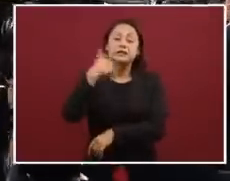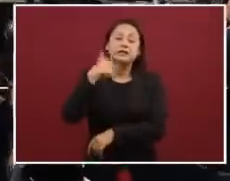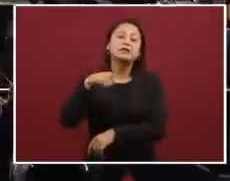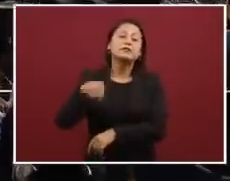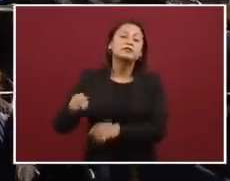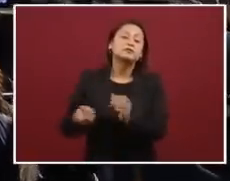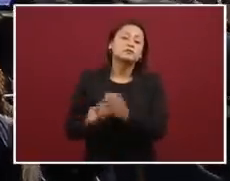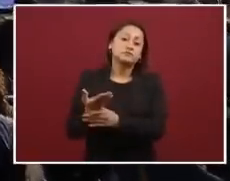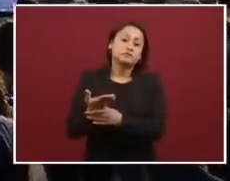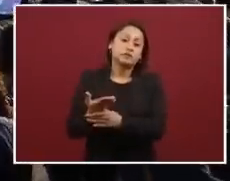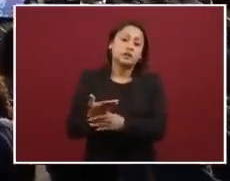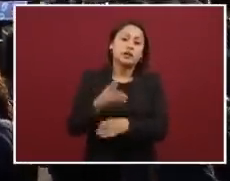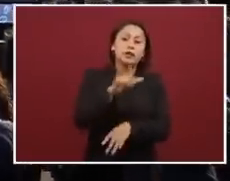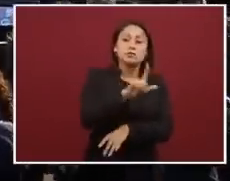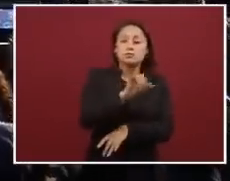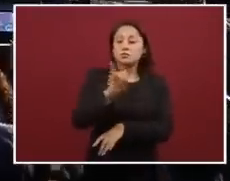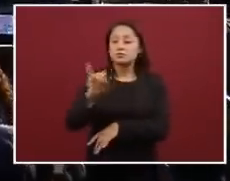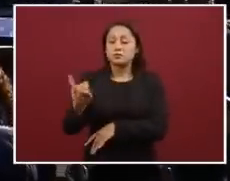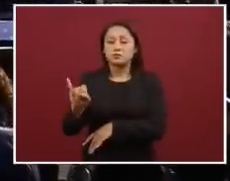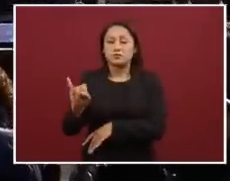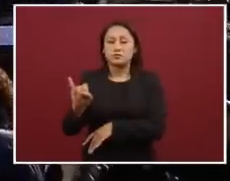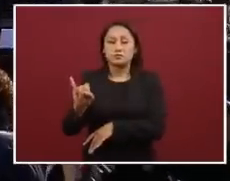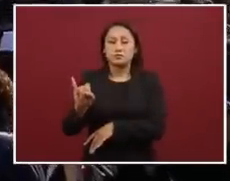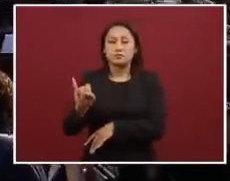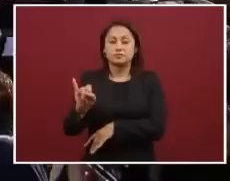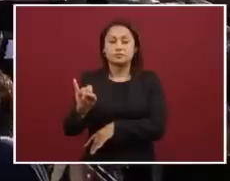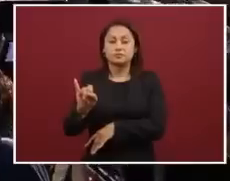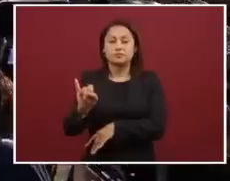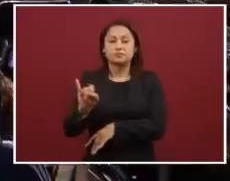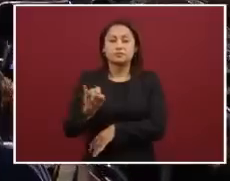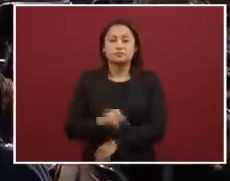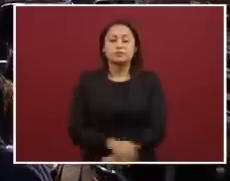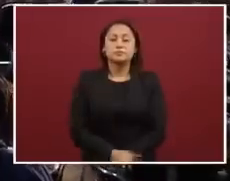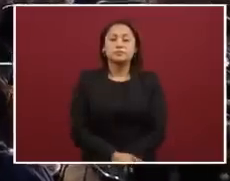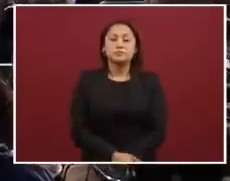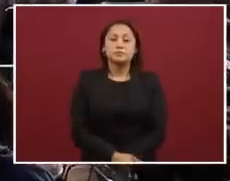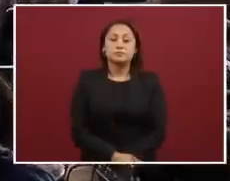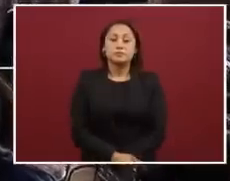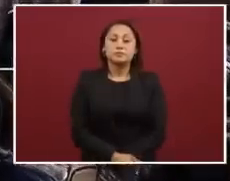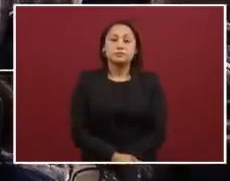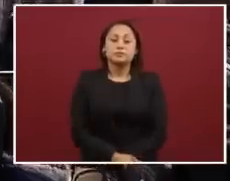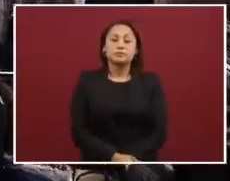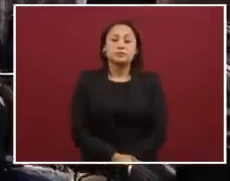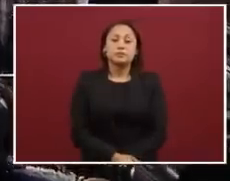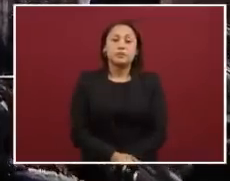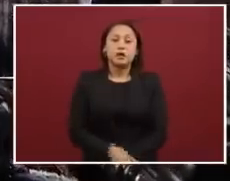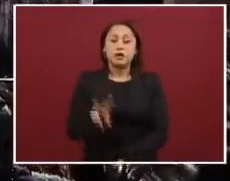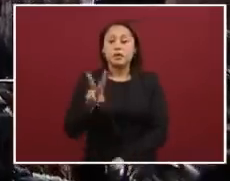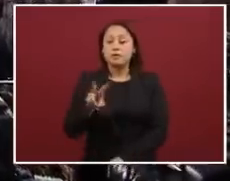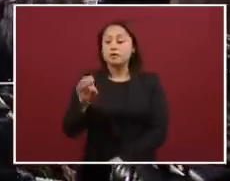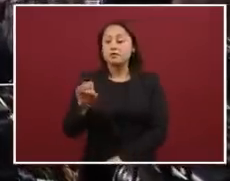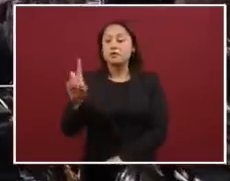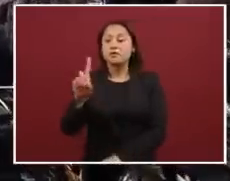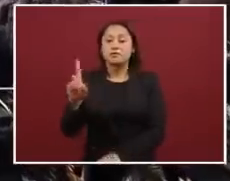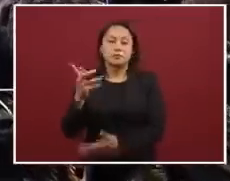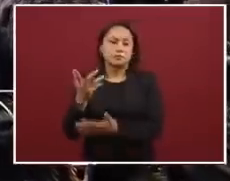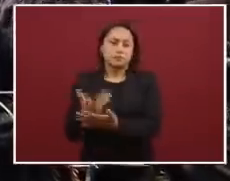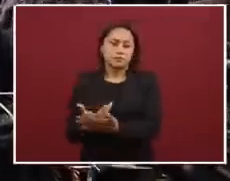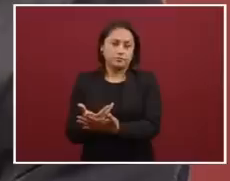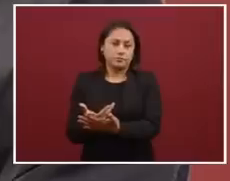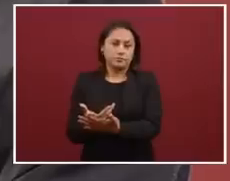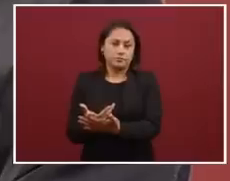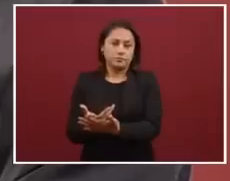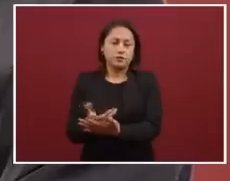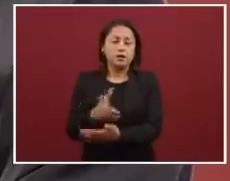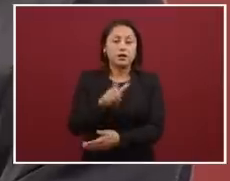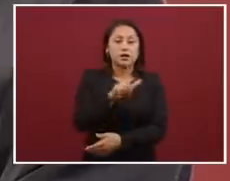de lunes a jueves, no se les daba trabajo ni viernes, ni sábado, ni domingo.